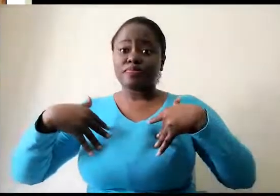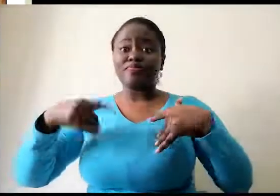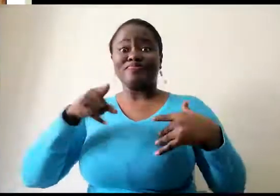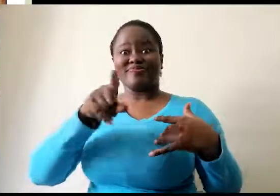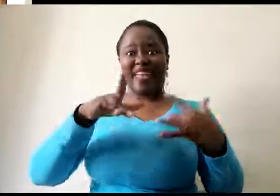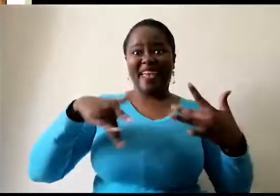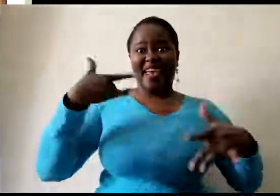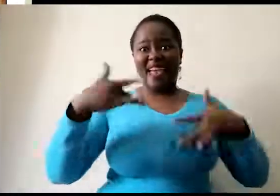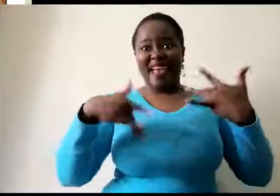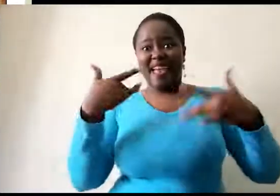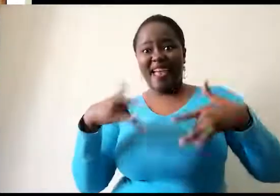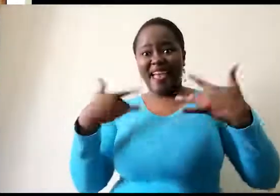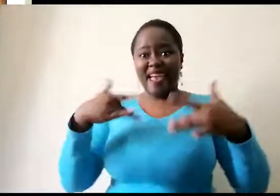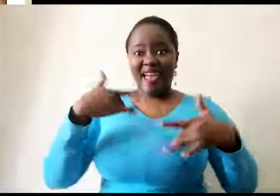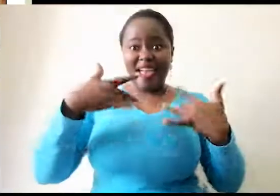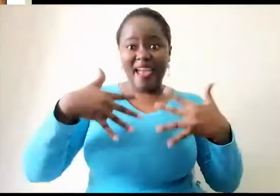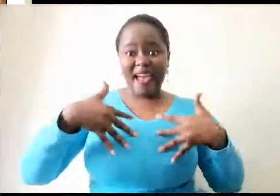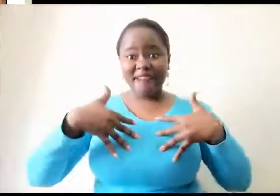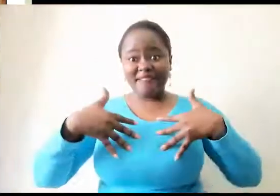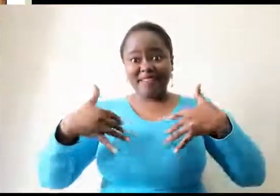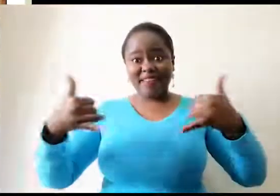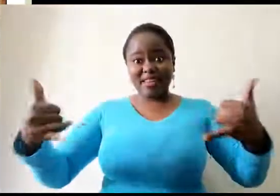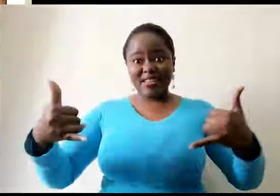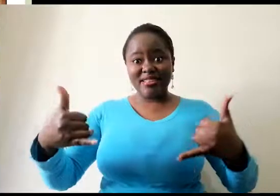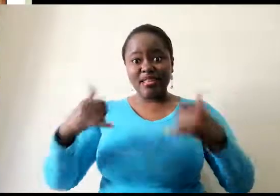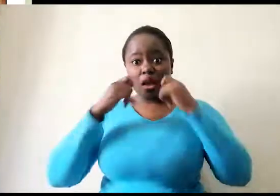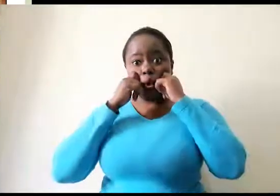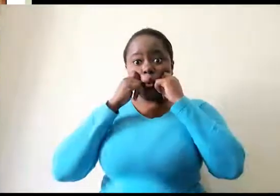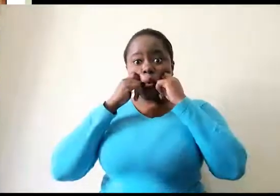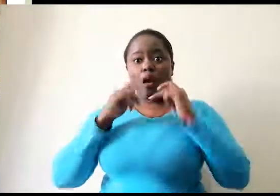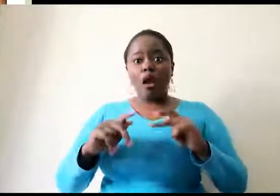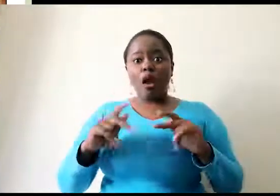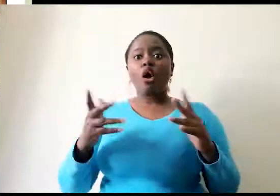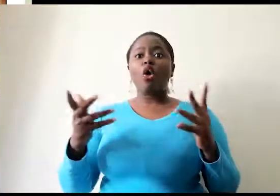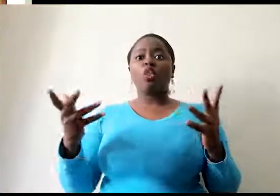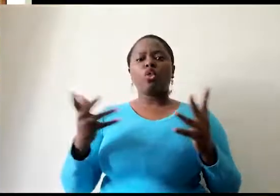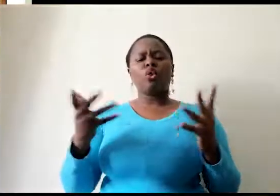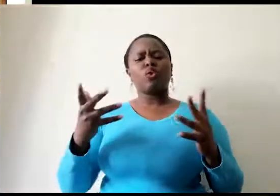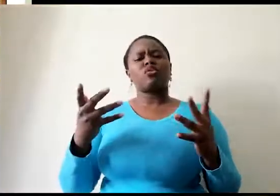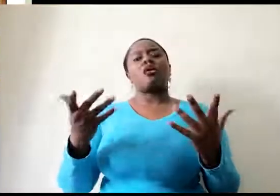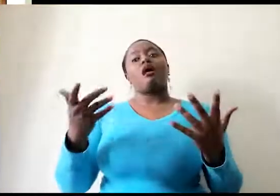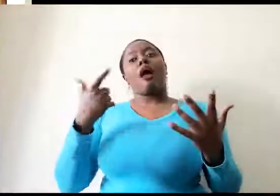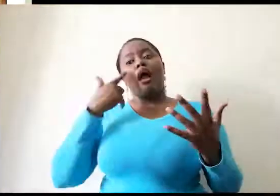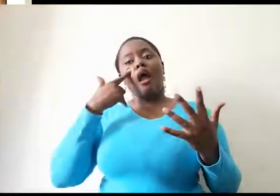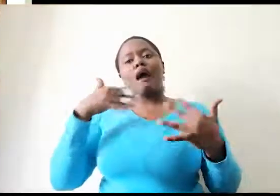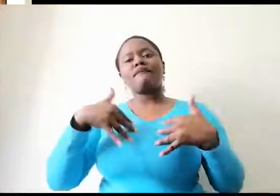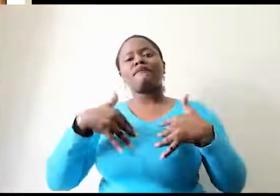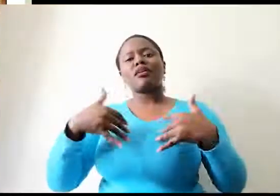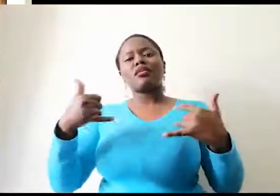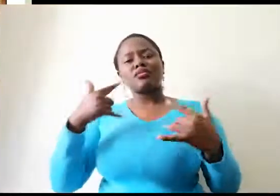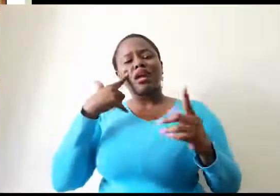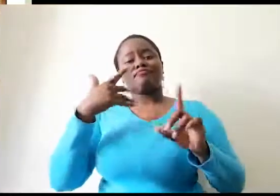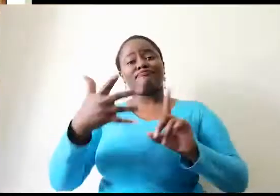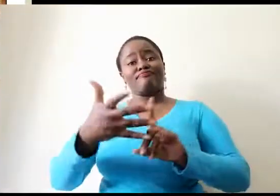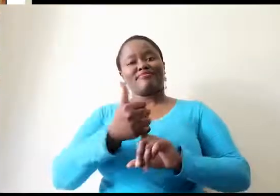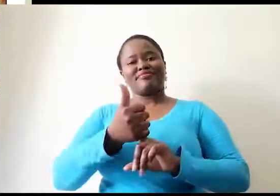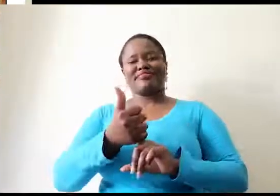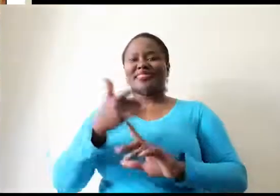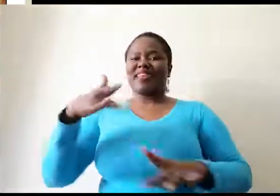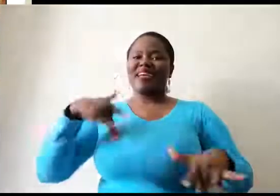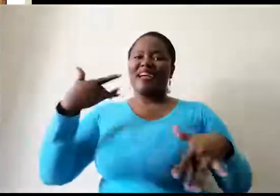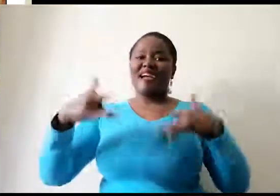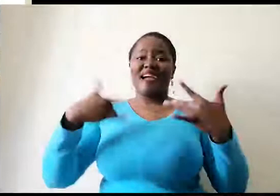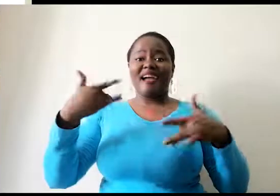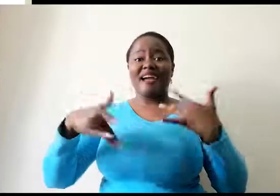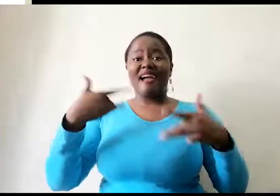el placer la felicidad humana, es decir, donde el ser humano finalmente podrá encontrar la felicidad en